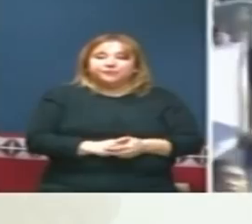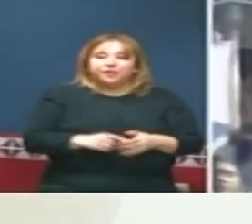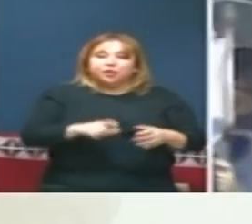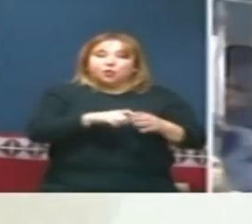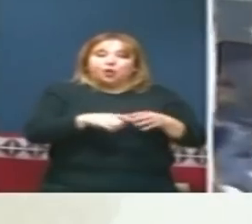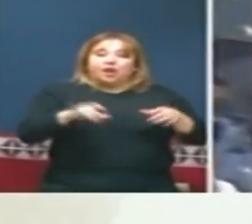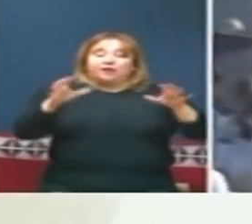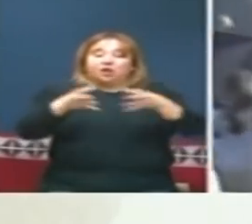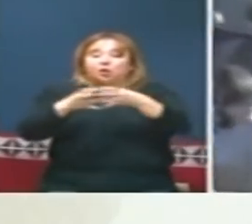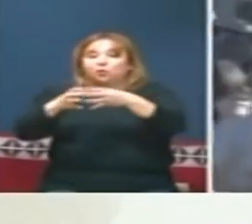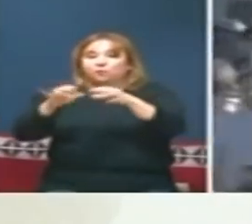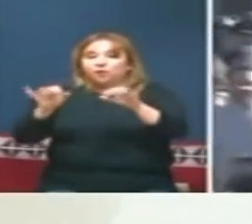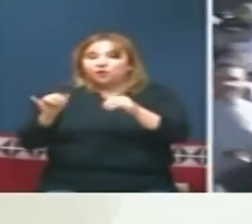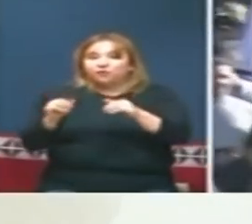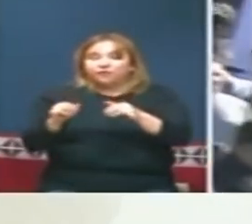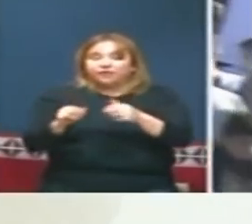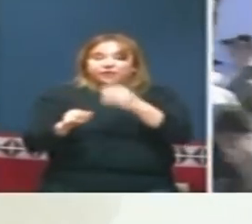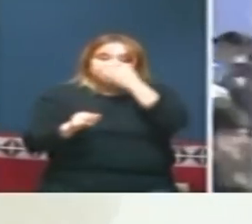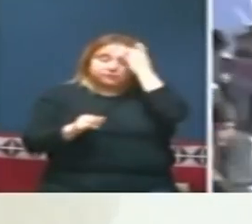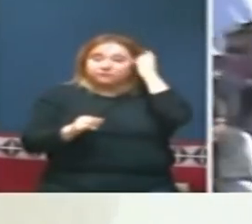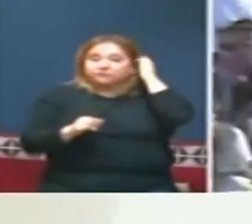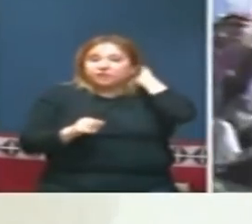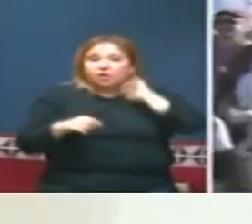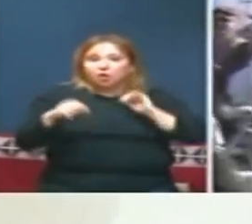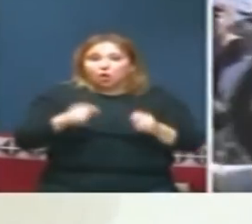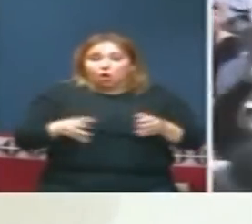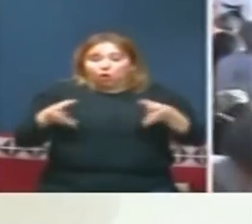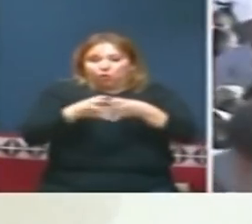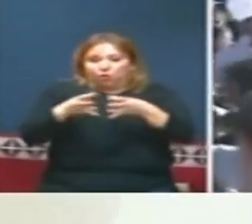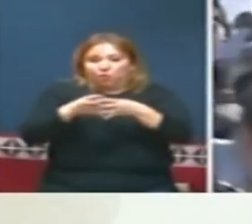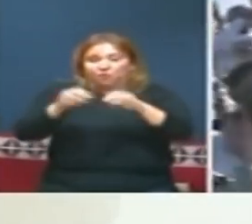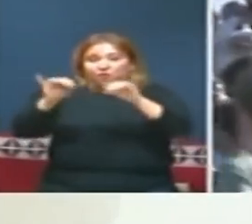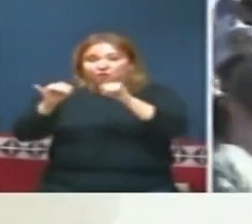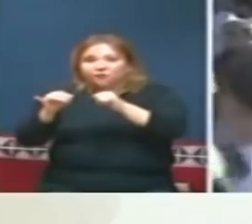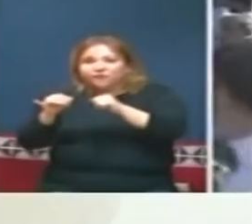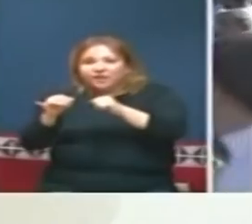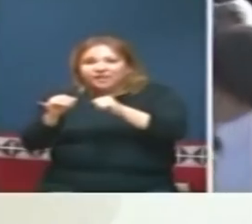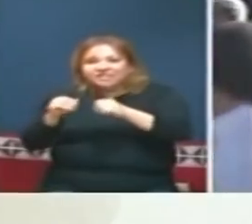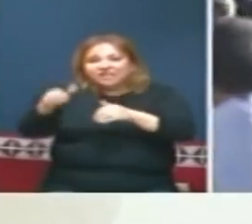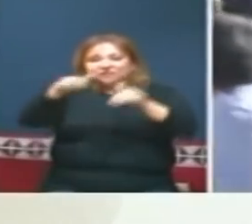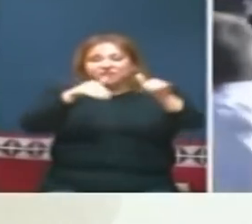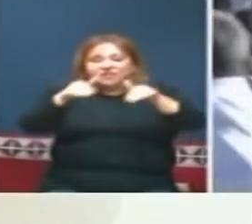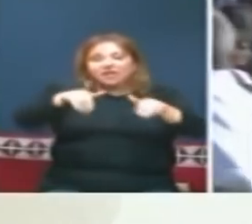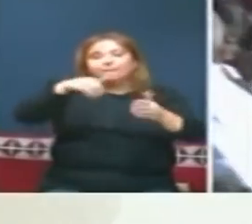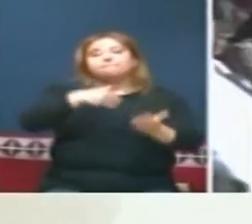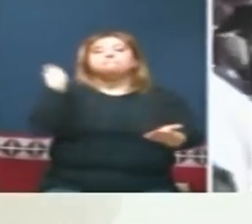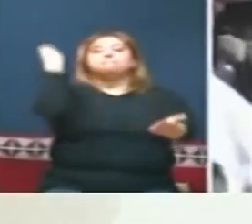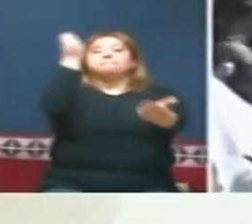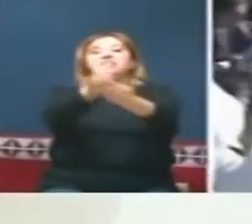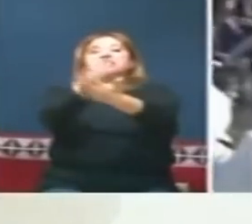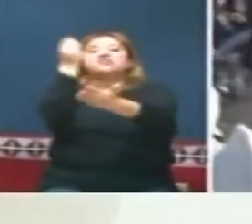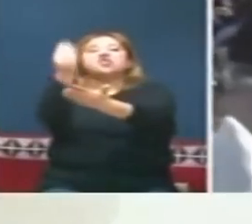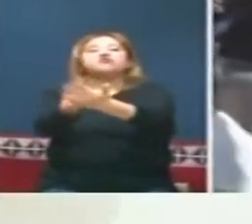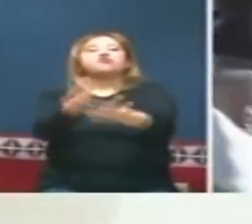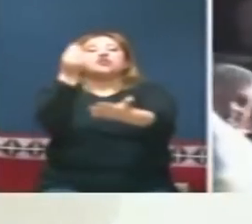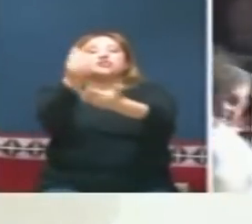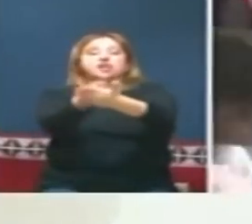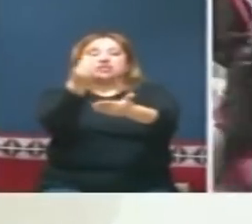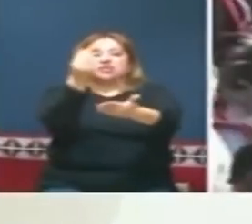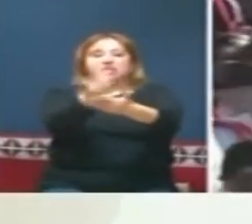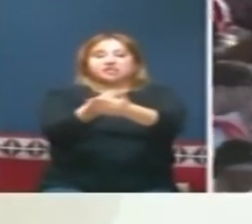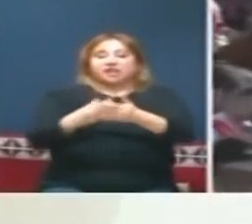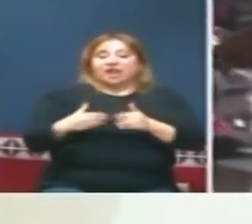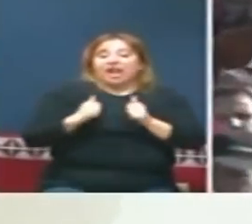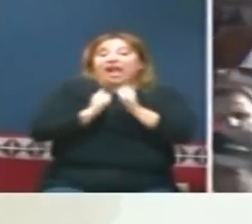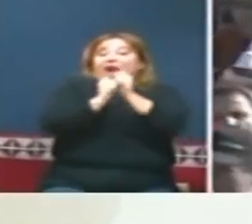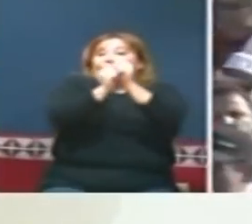de juventud, los grupos juveniles, la juventud también de nuestra provincia presente, en el camino de nuestros